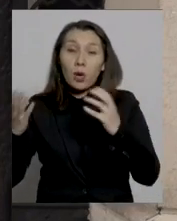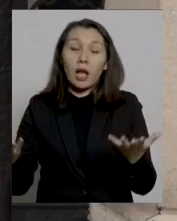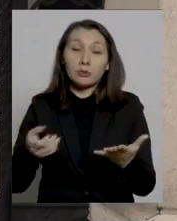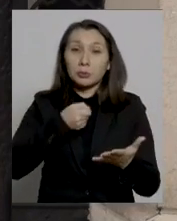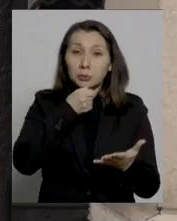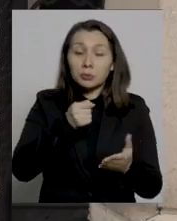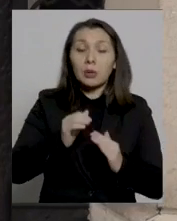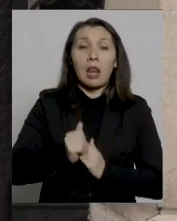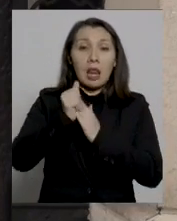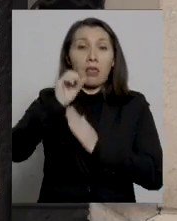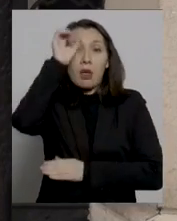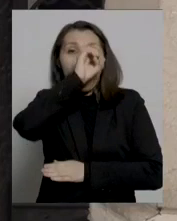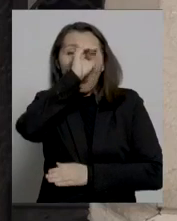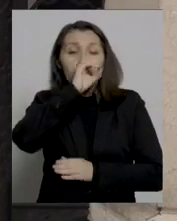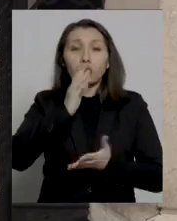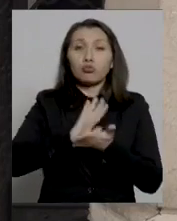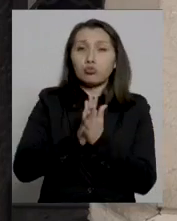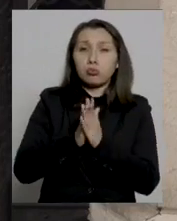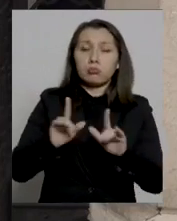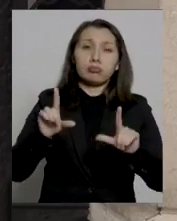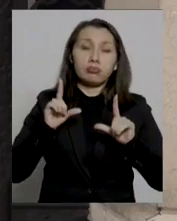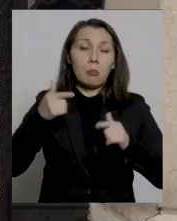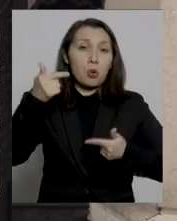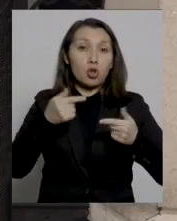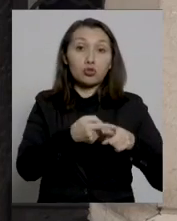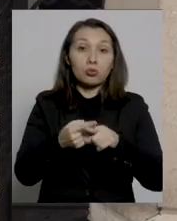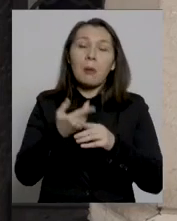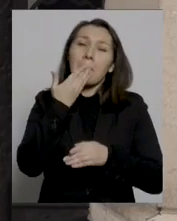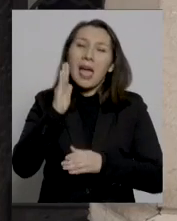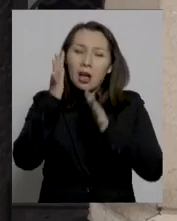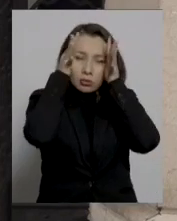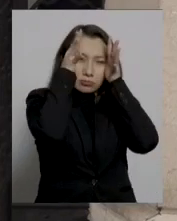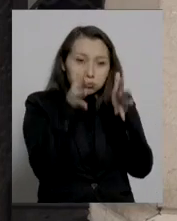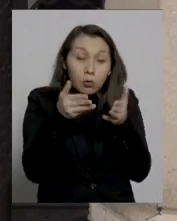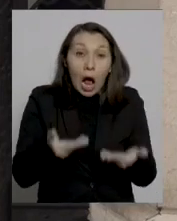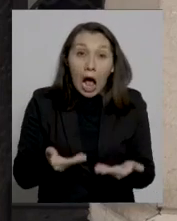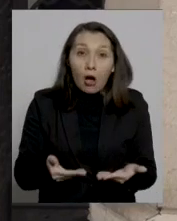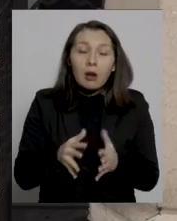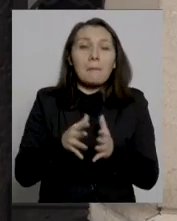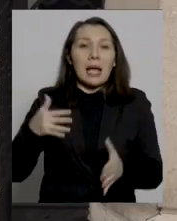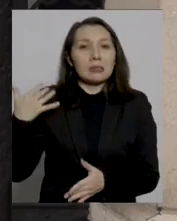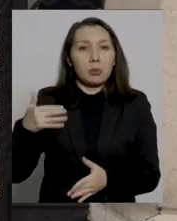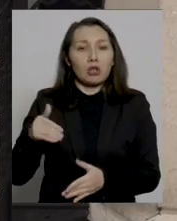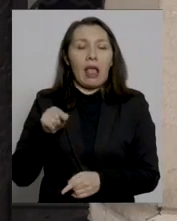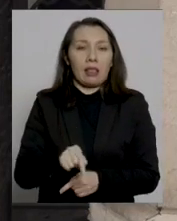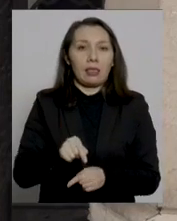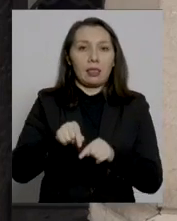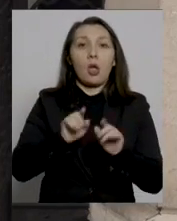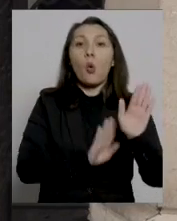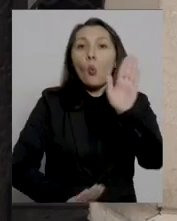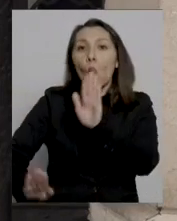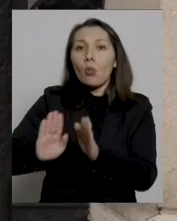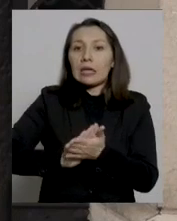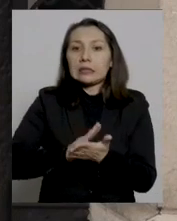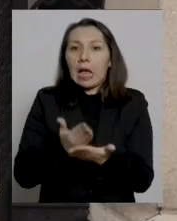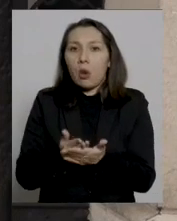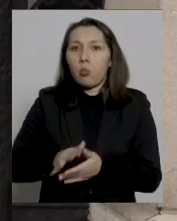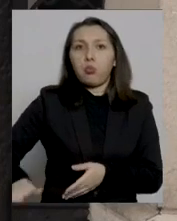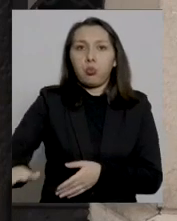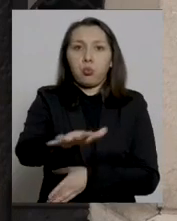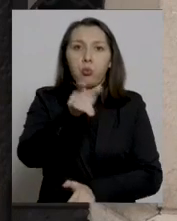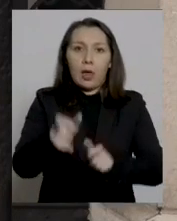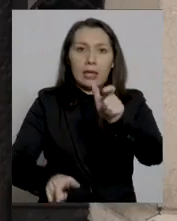a los líderes de opinión, a todos los actores políticos y sociales, que nos enfoquemos hoy día en lo importante y lo fundamental, cuidar la salud de la